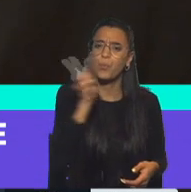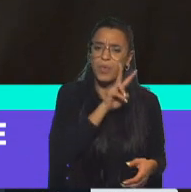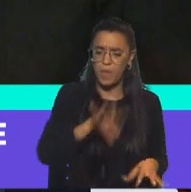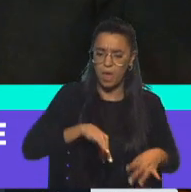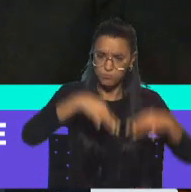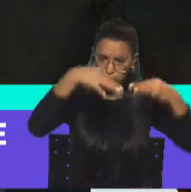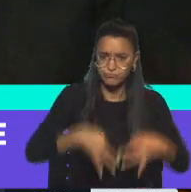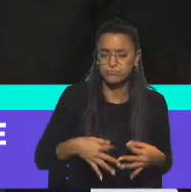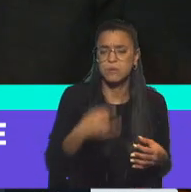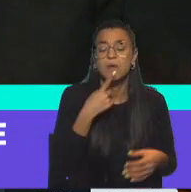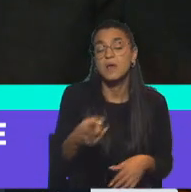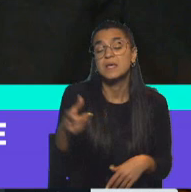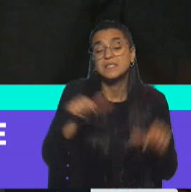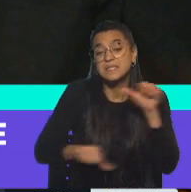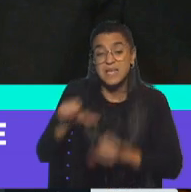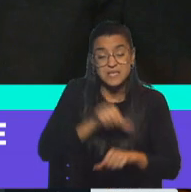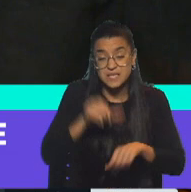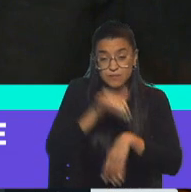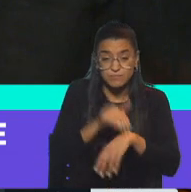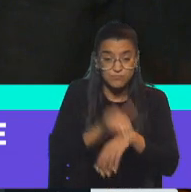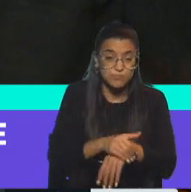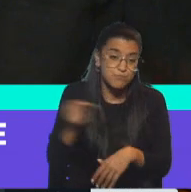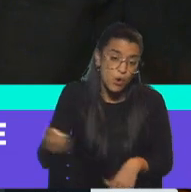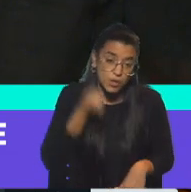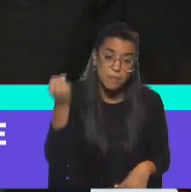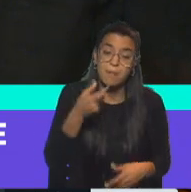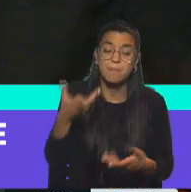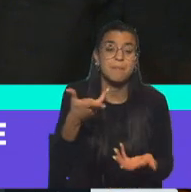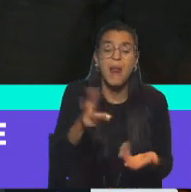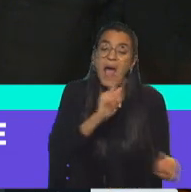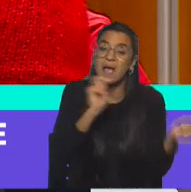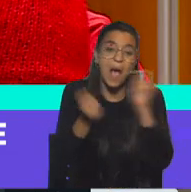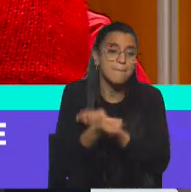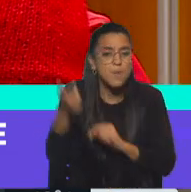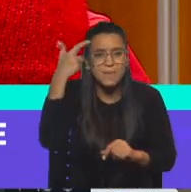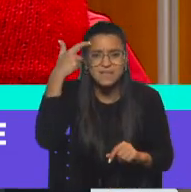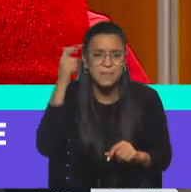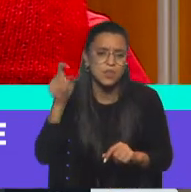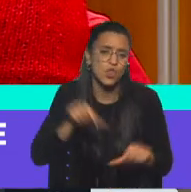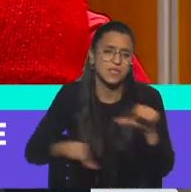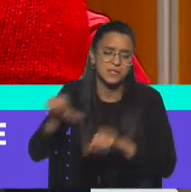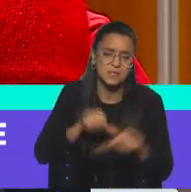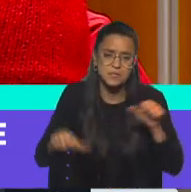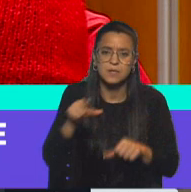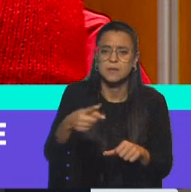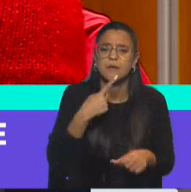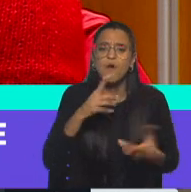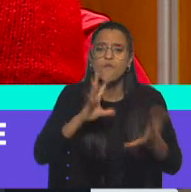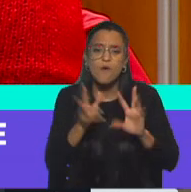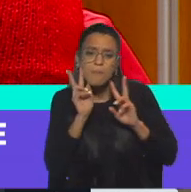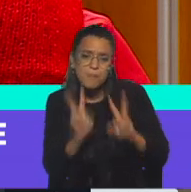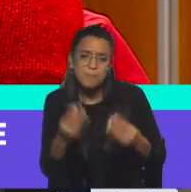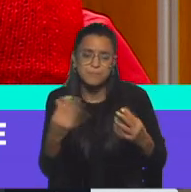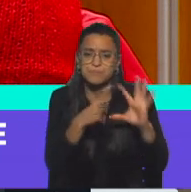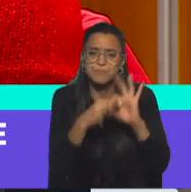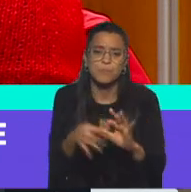compromiso fundamental para llevar adelante cambios paradigmáticos dentro de la ciencia, incorporando la perspectiva que tiene que ver